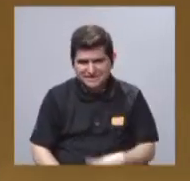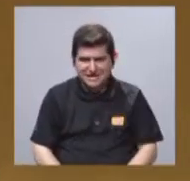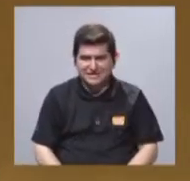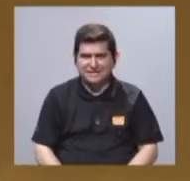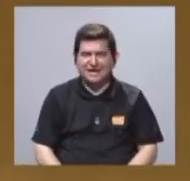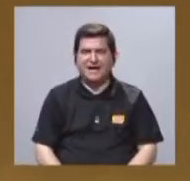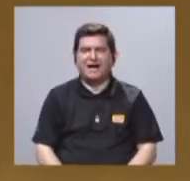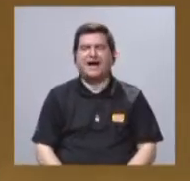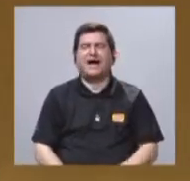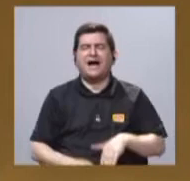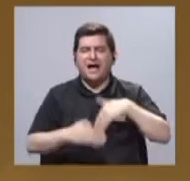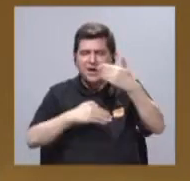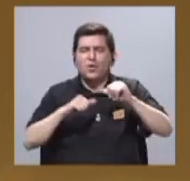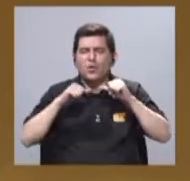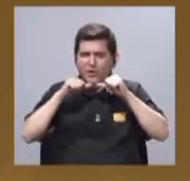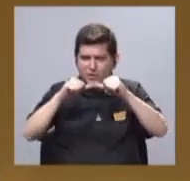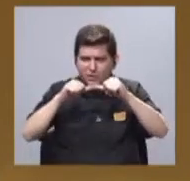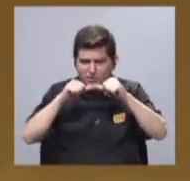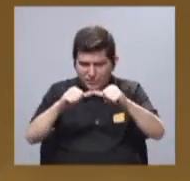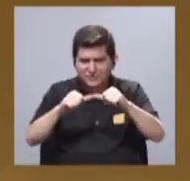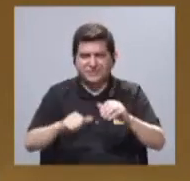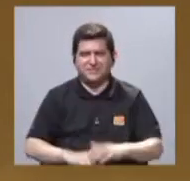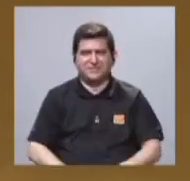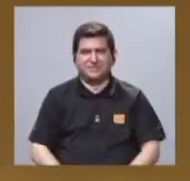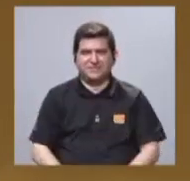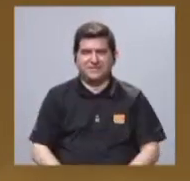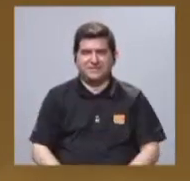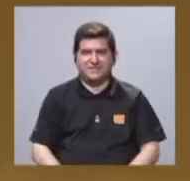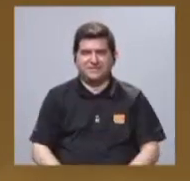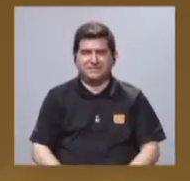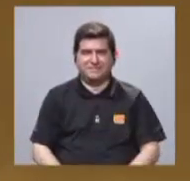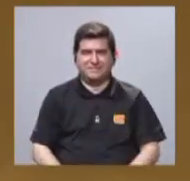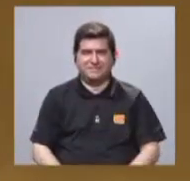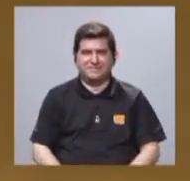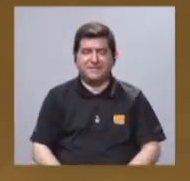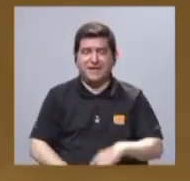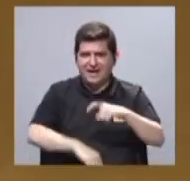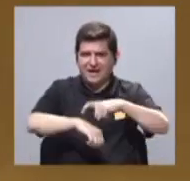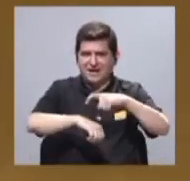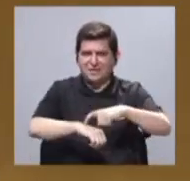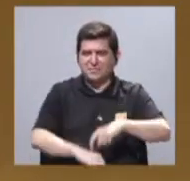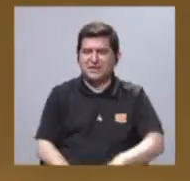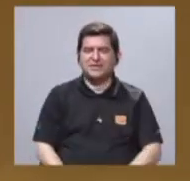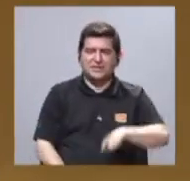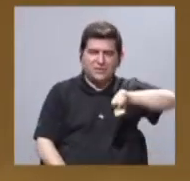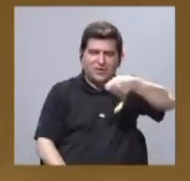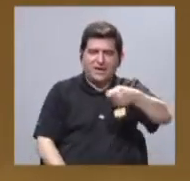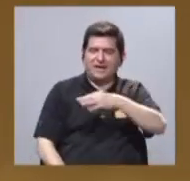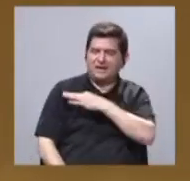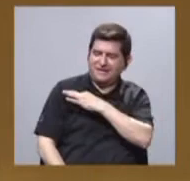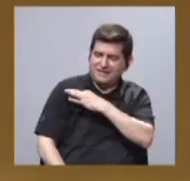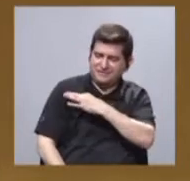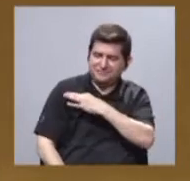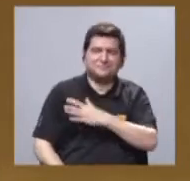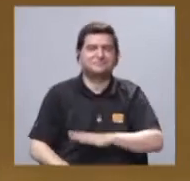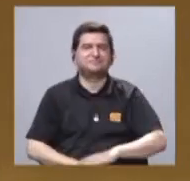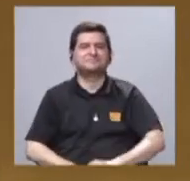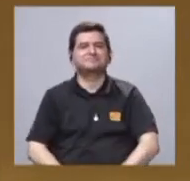le vamos a invitar a regresar en el siguiente segmento, una vez que el canal nos lo indique.